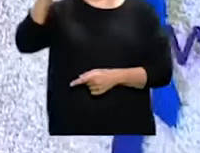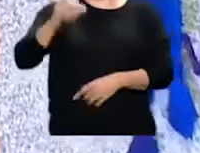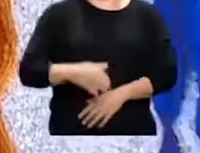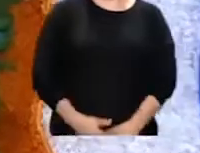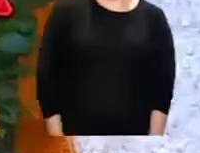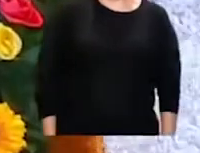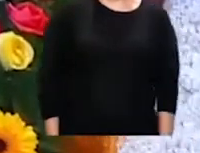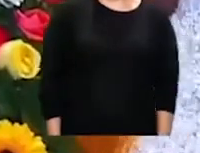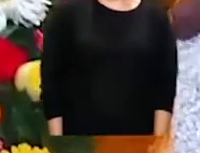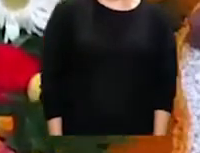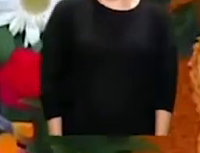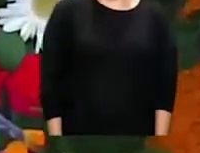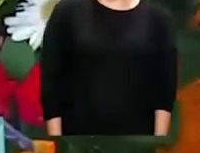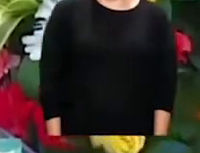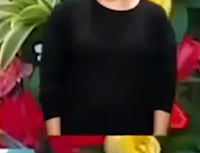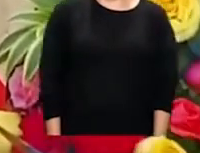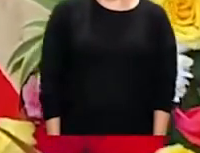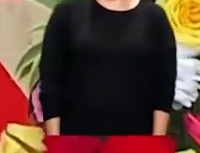235.